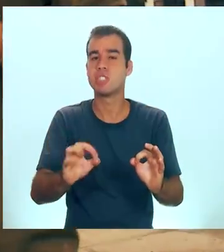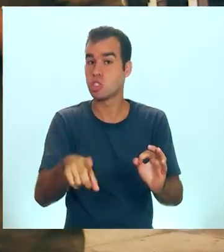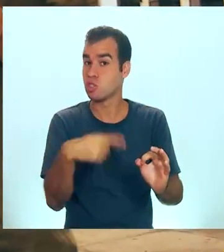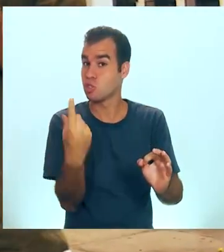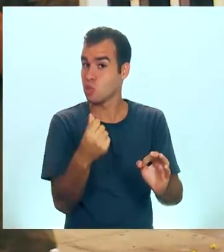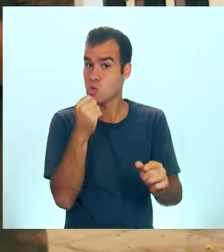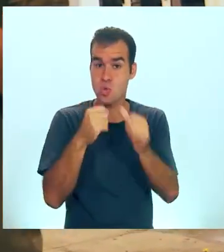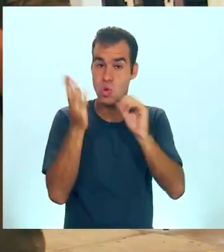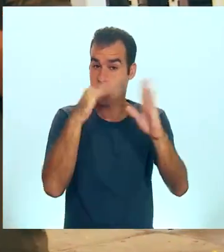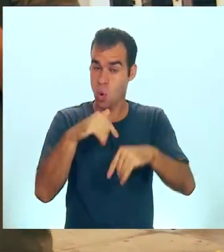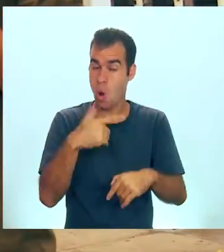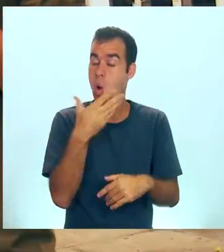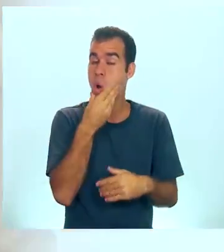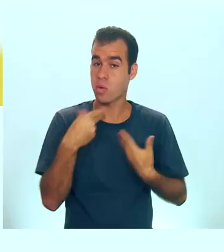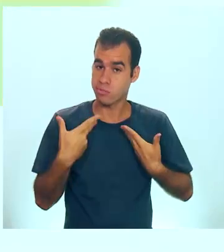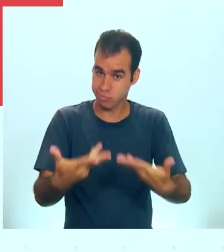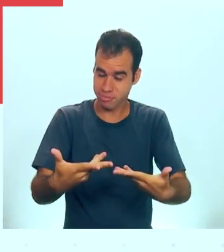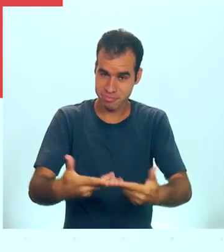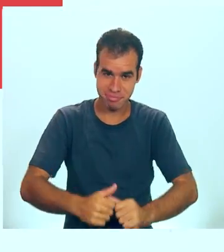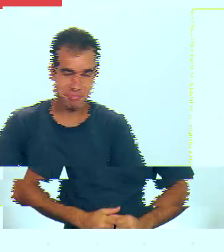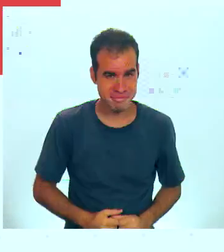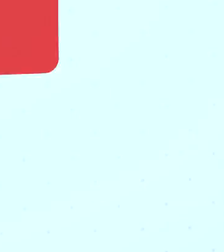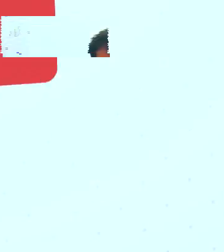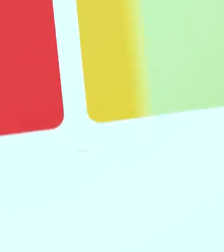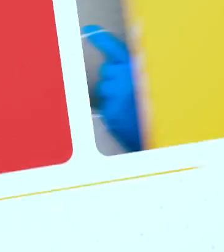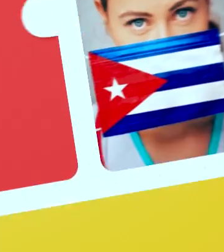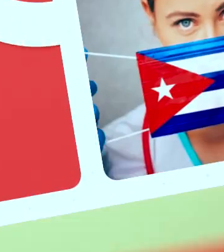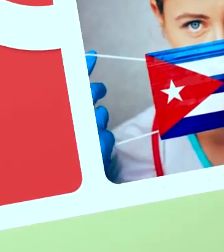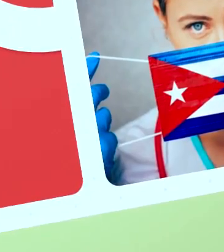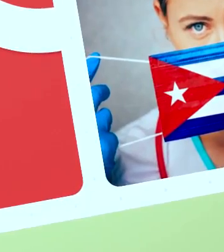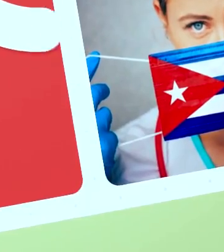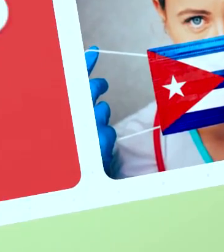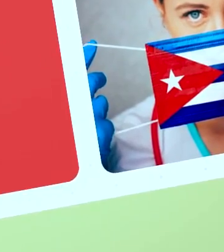que somos Jóvenes por la Vida.